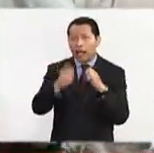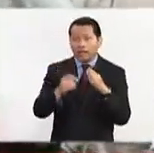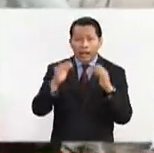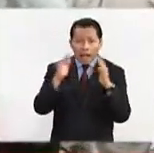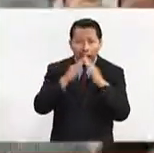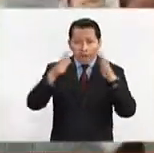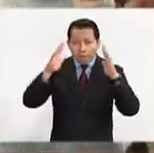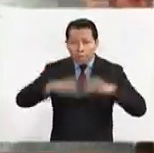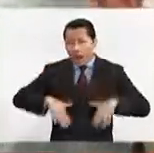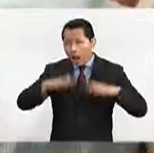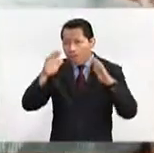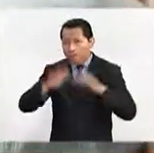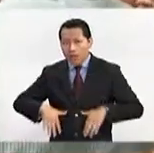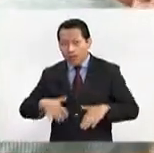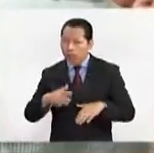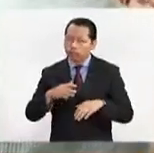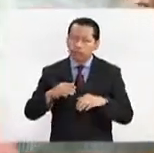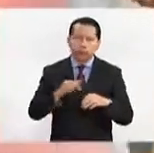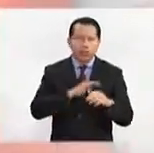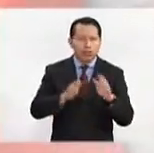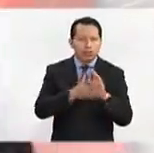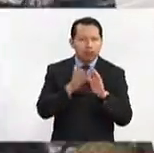de viviendas después de los sismos.